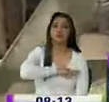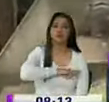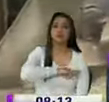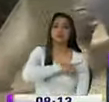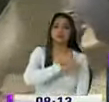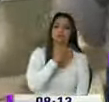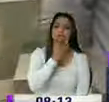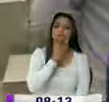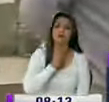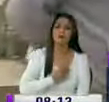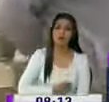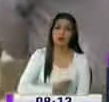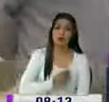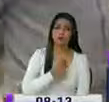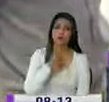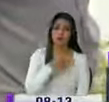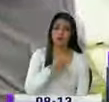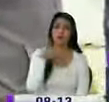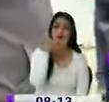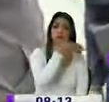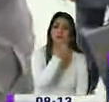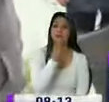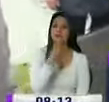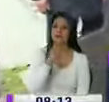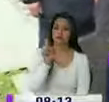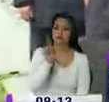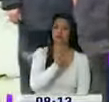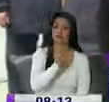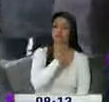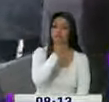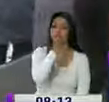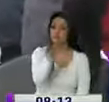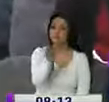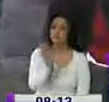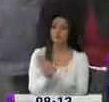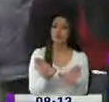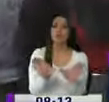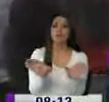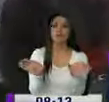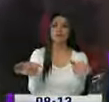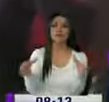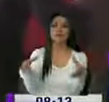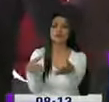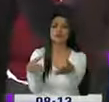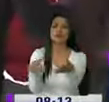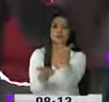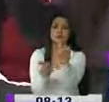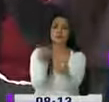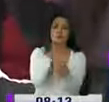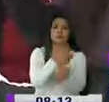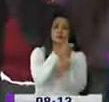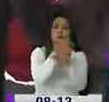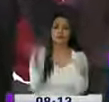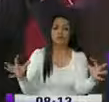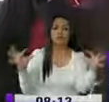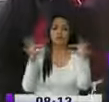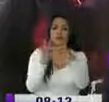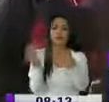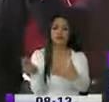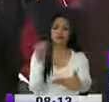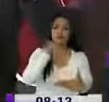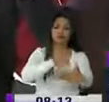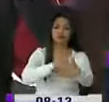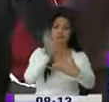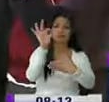este sector, y les dijeron que acudan a estas comisiones que se forman con la ciudadanía y las autoridades para incluir la obra en